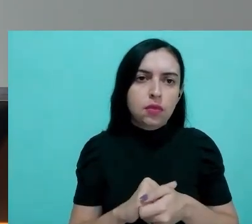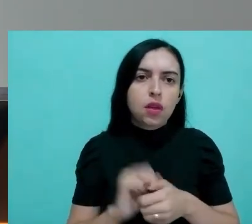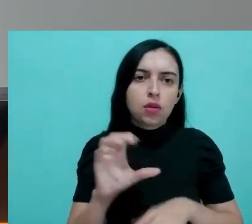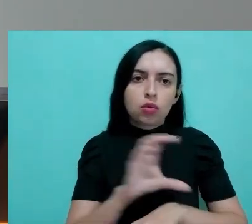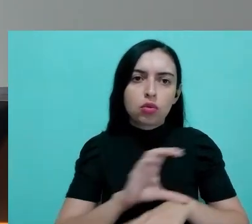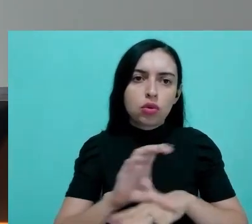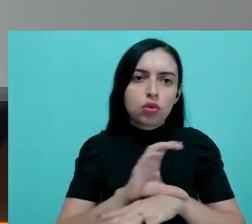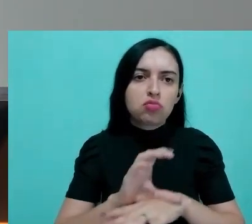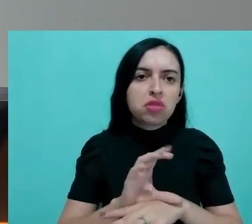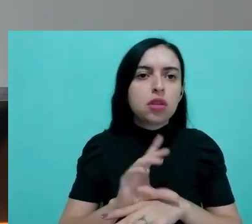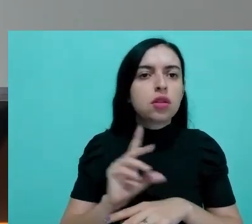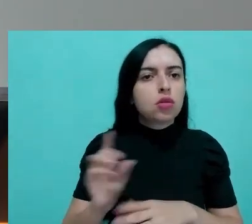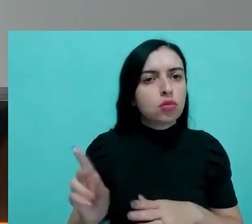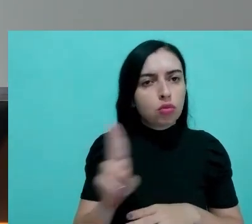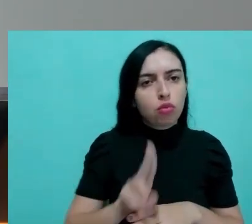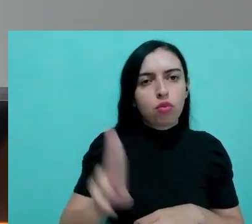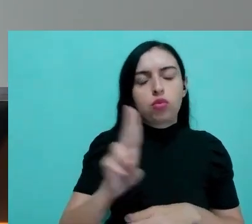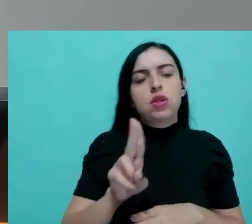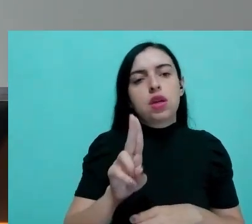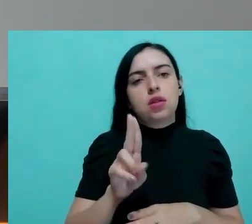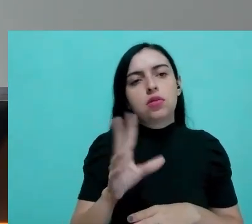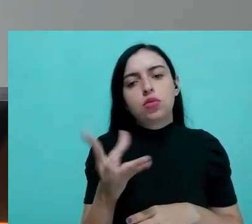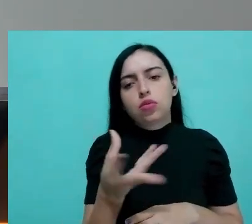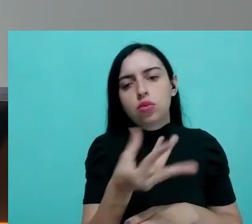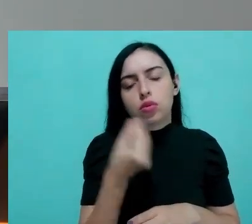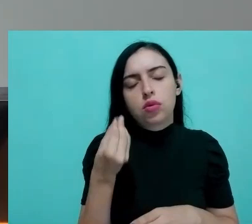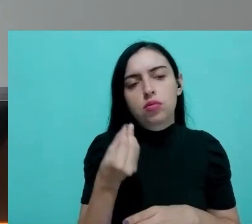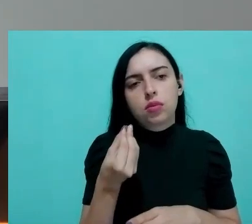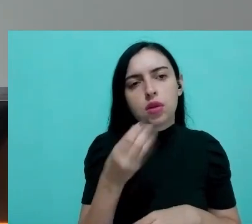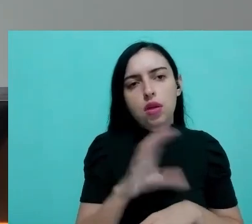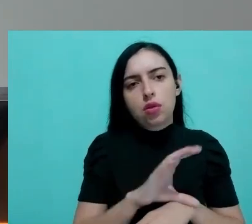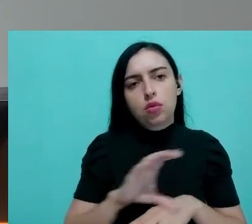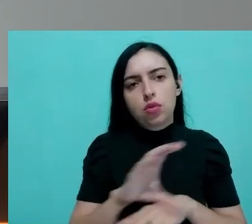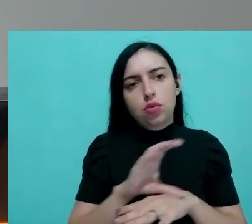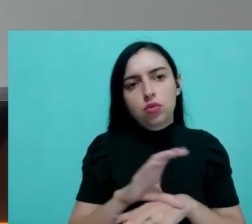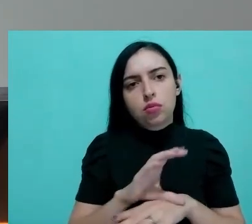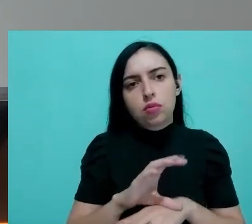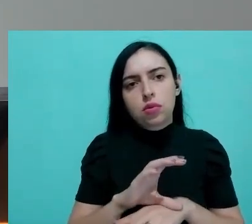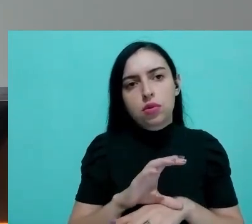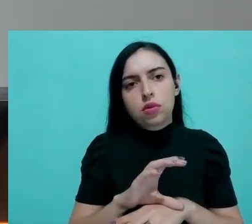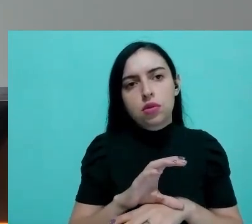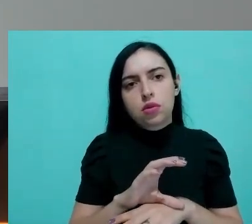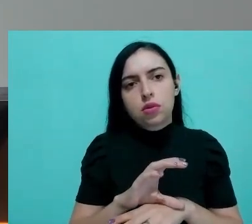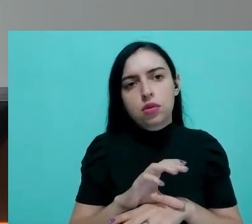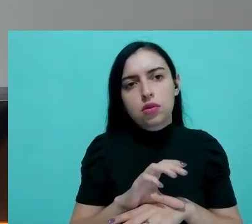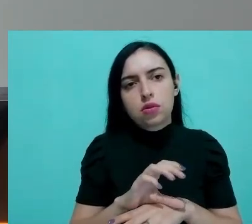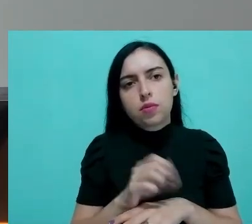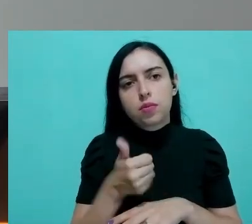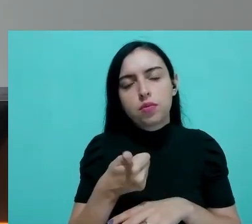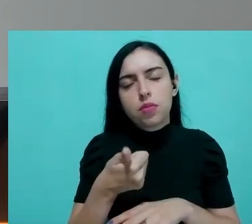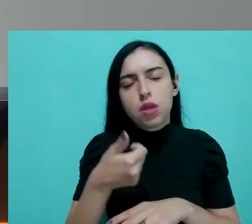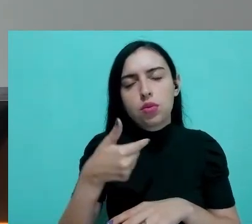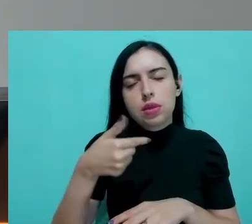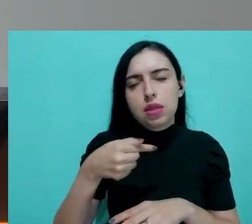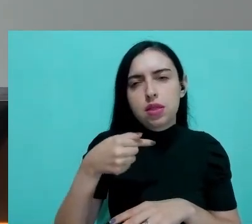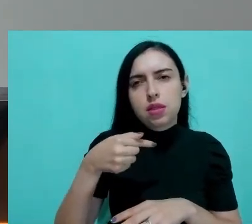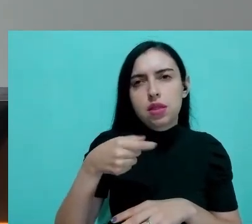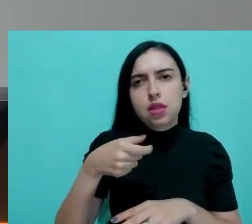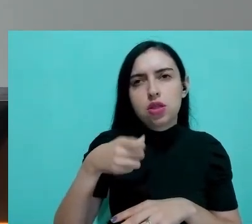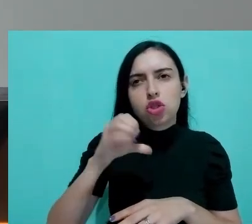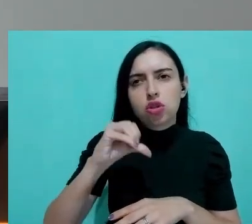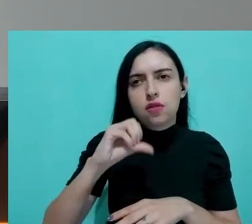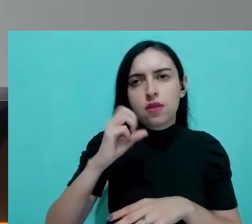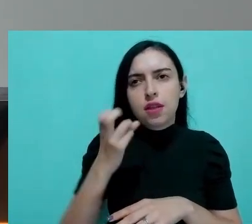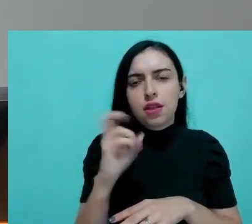vigor un año. La Constitución del año 3, la de 1795, estableció